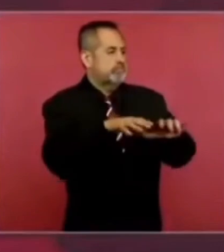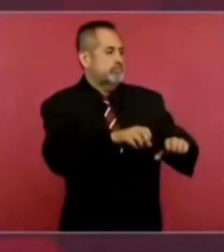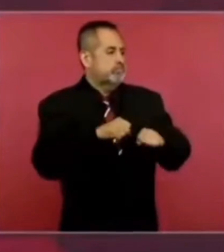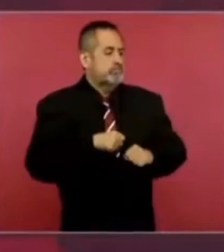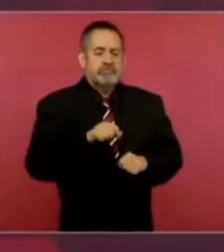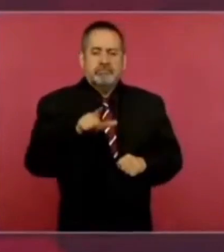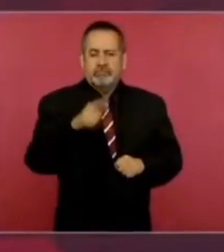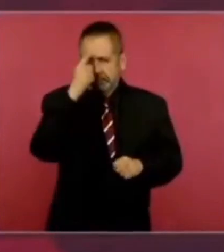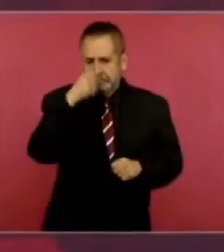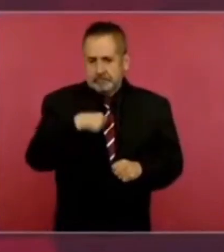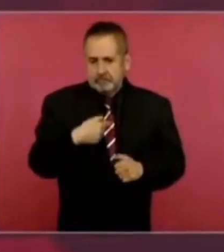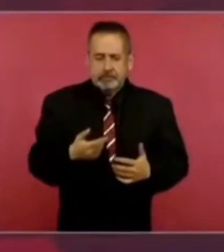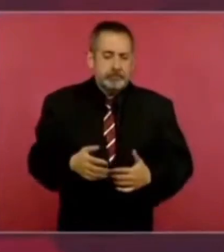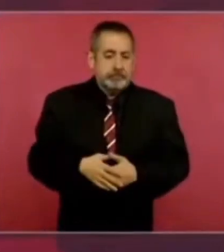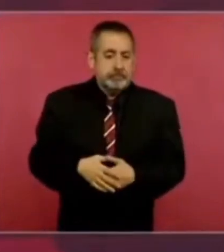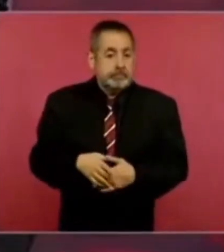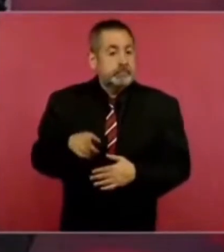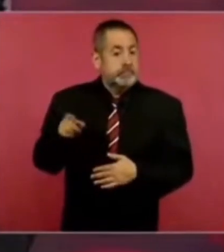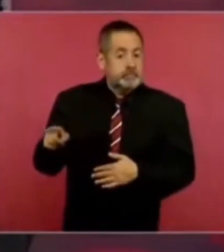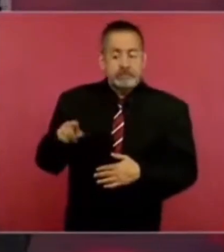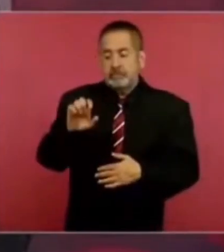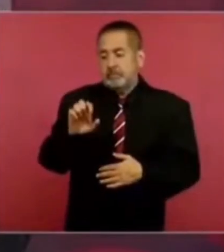Entonces, Ernestina